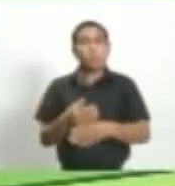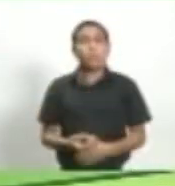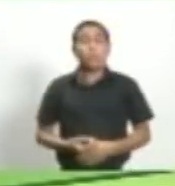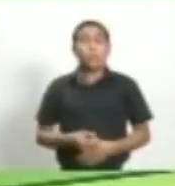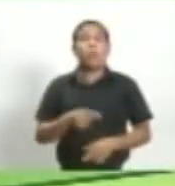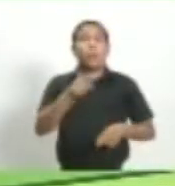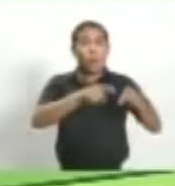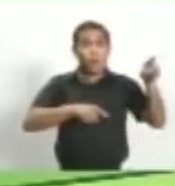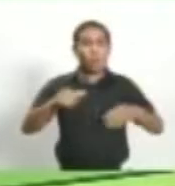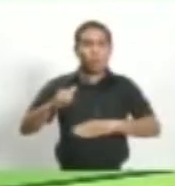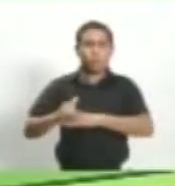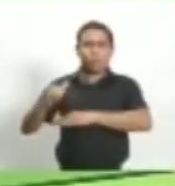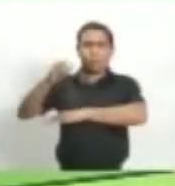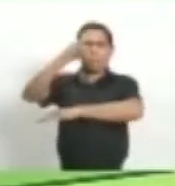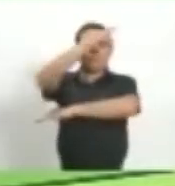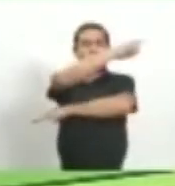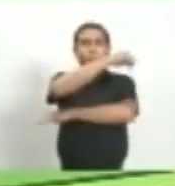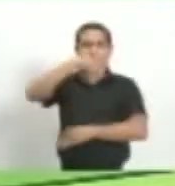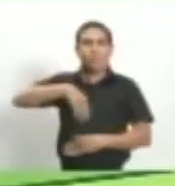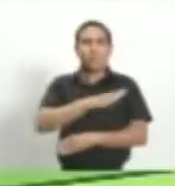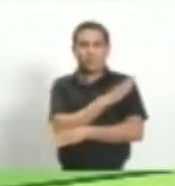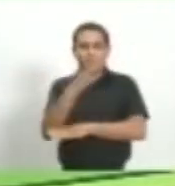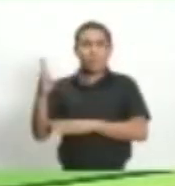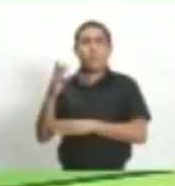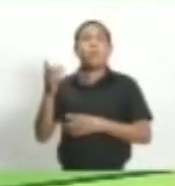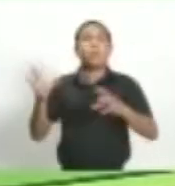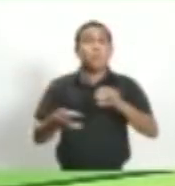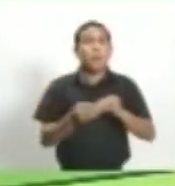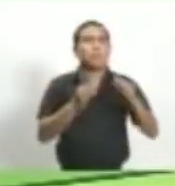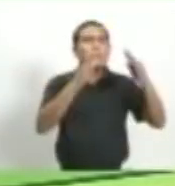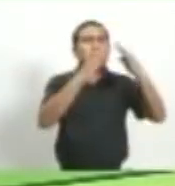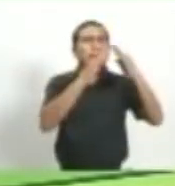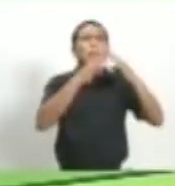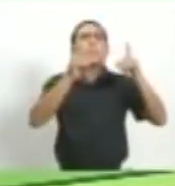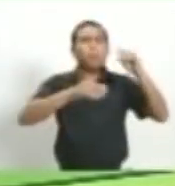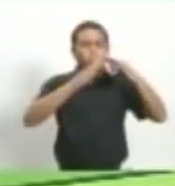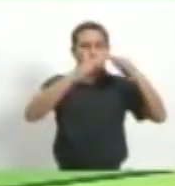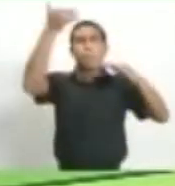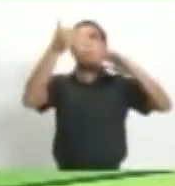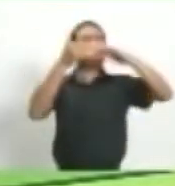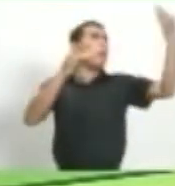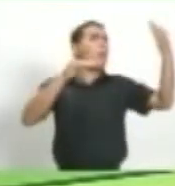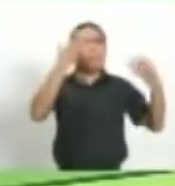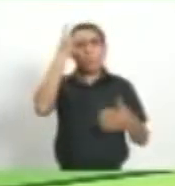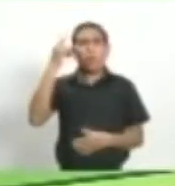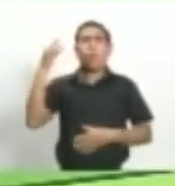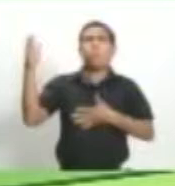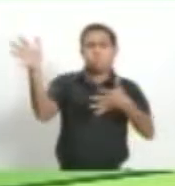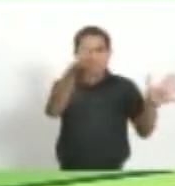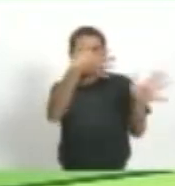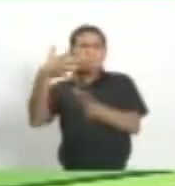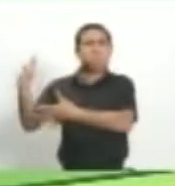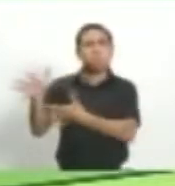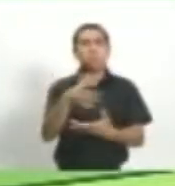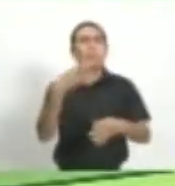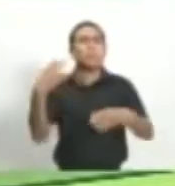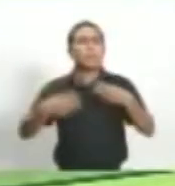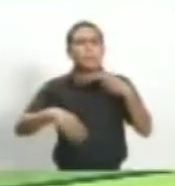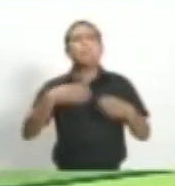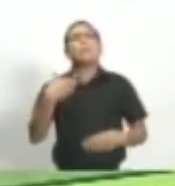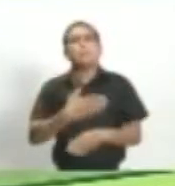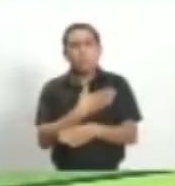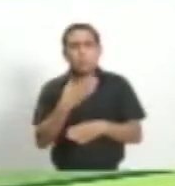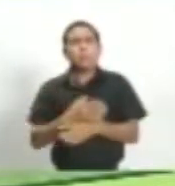retrasos en el aeropuerto Ernesto Cortizos hasta viviendas destechadas por vendavales, aumentan los problemas que se han presentado en el departamento del